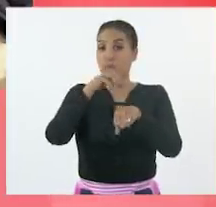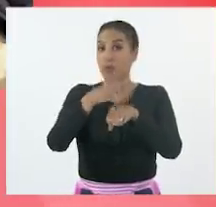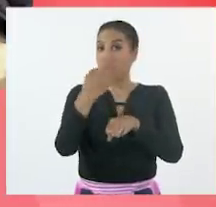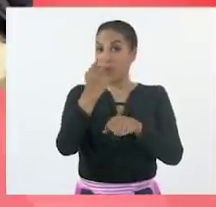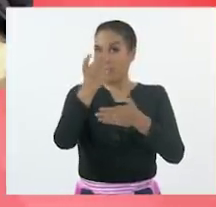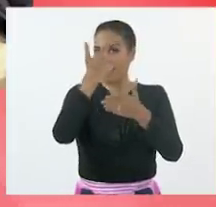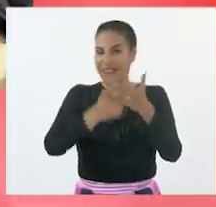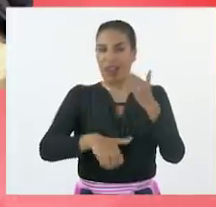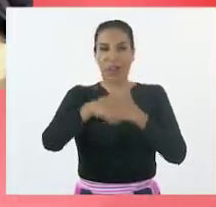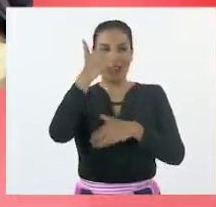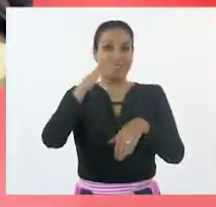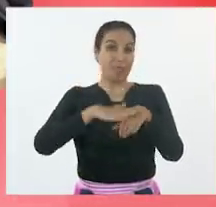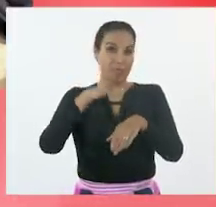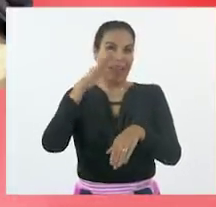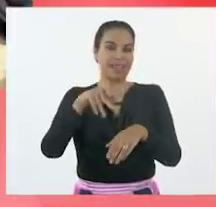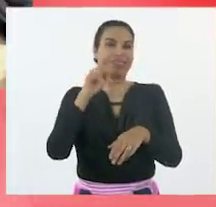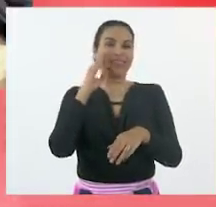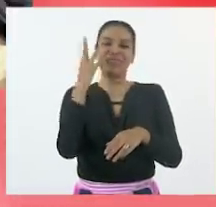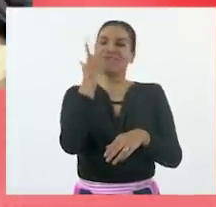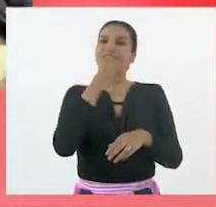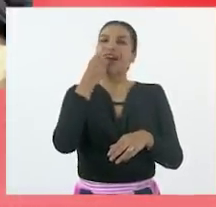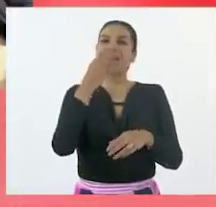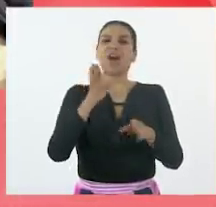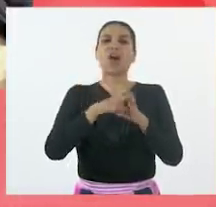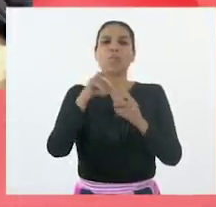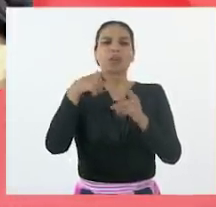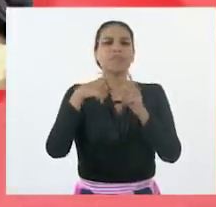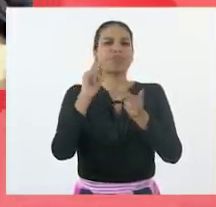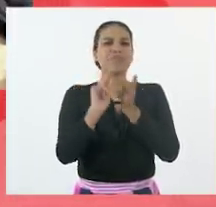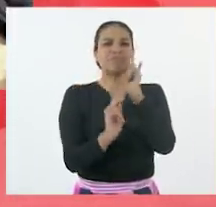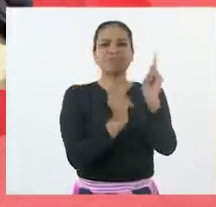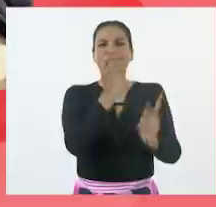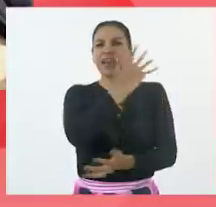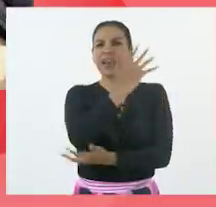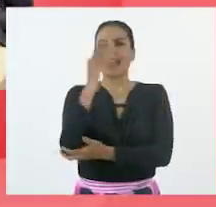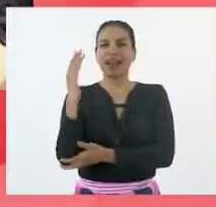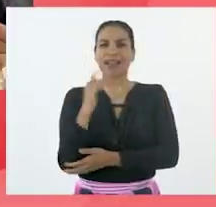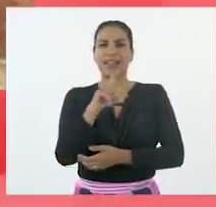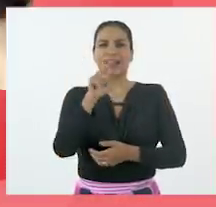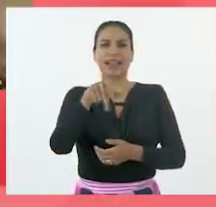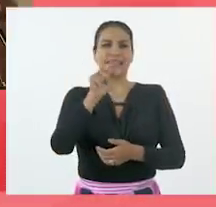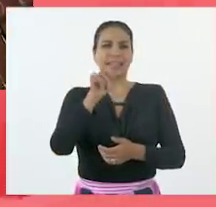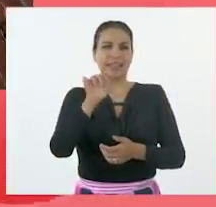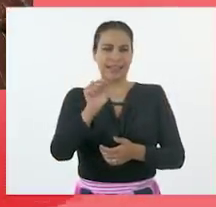esta lista de los 11 más es un fabuloso invernadero, la Quinta Xmol.